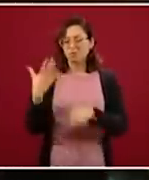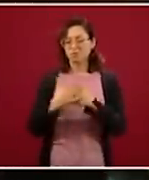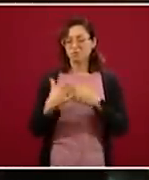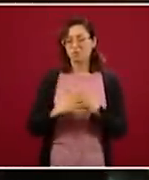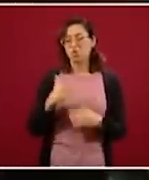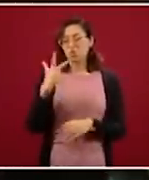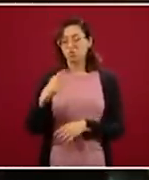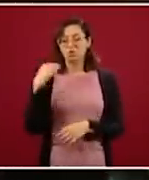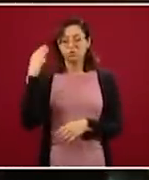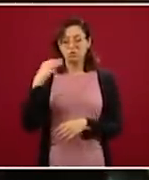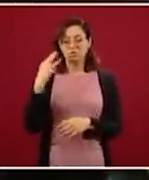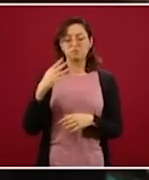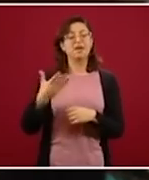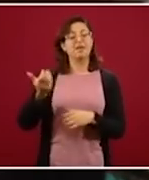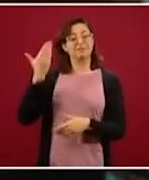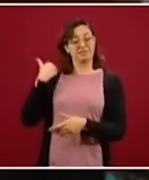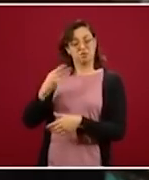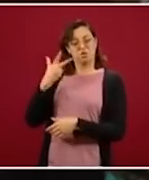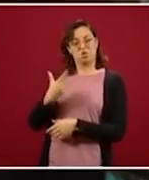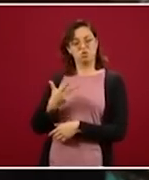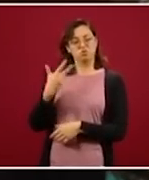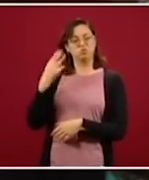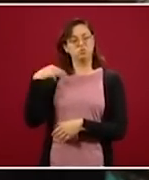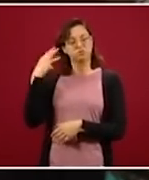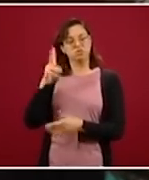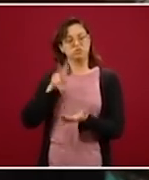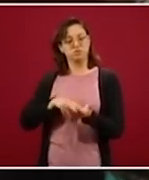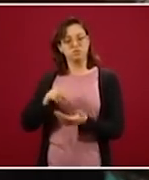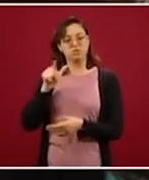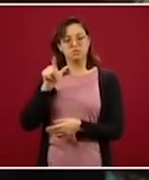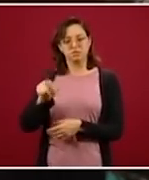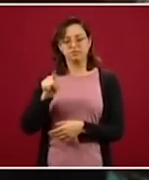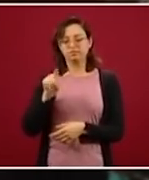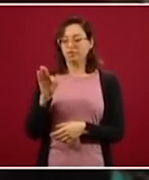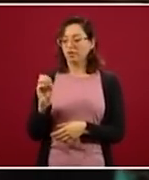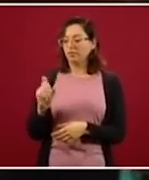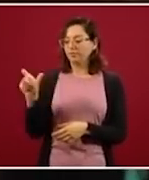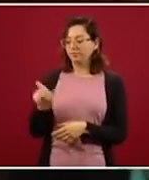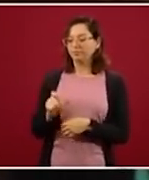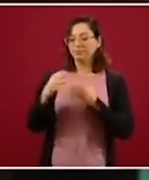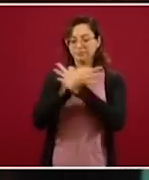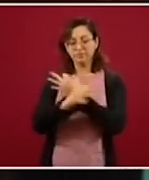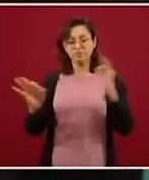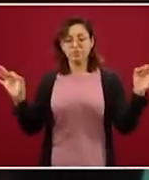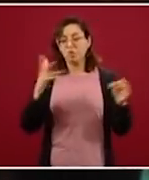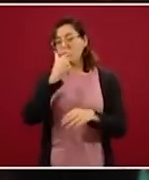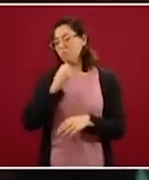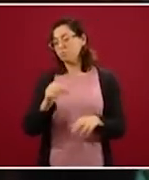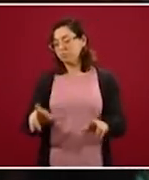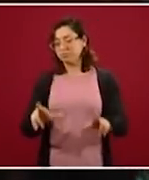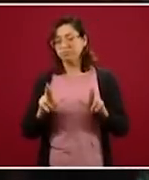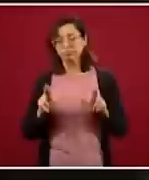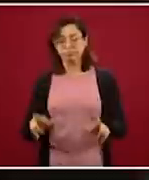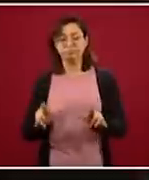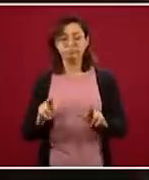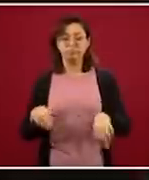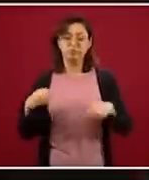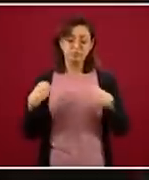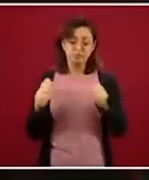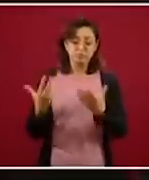2017, un cable de la cadena estadounidense Fox News divulgó que el multimillonario George Soros